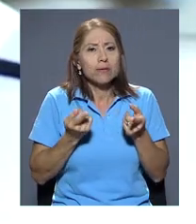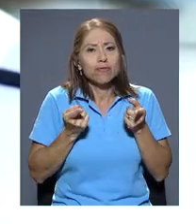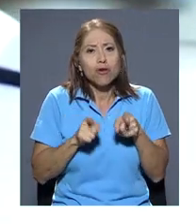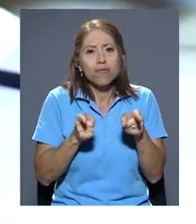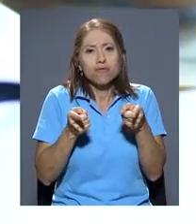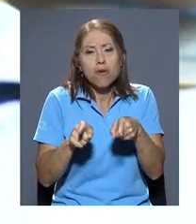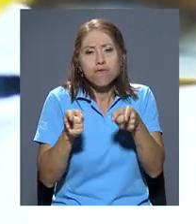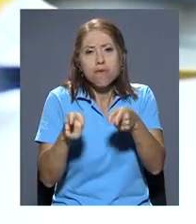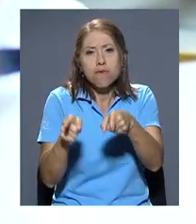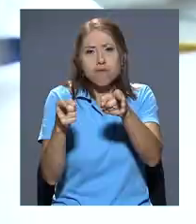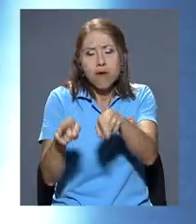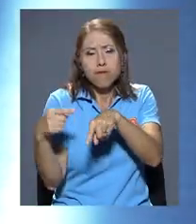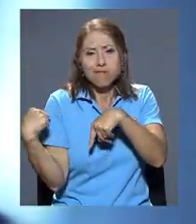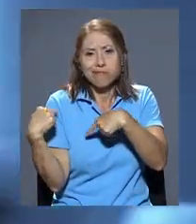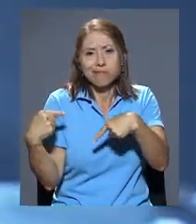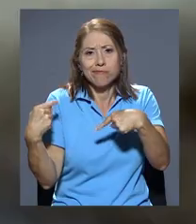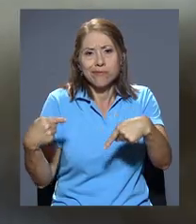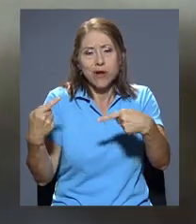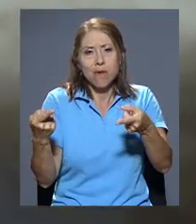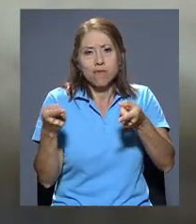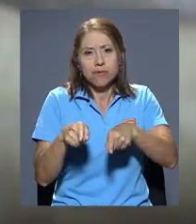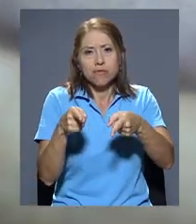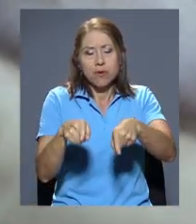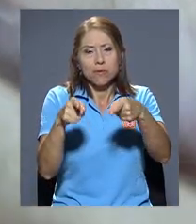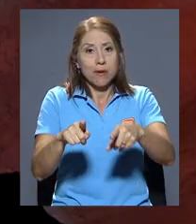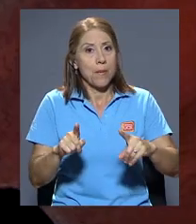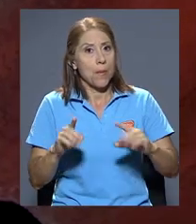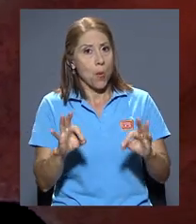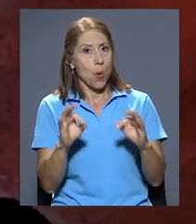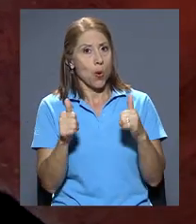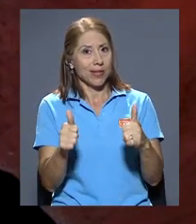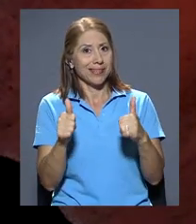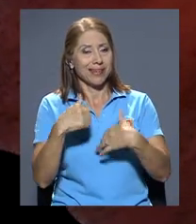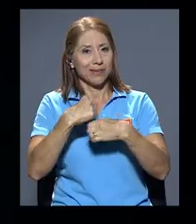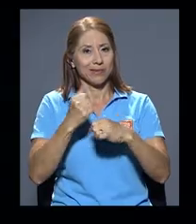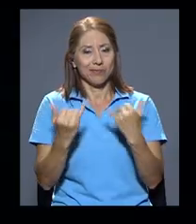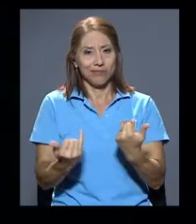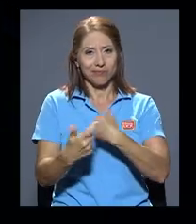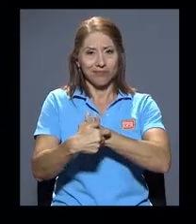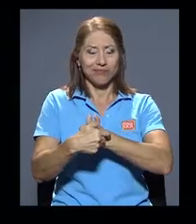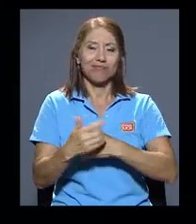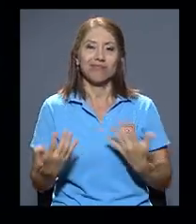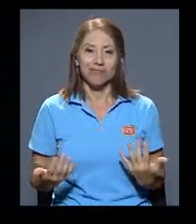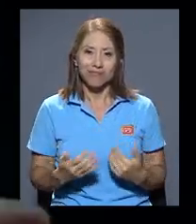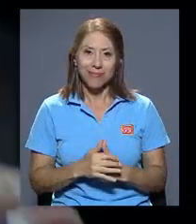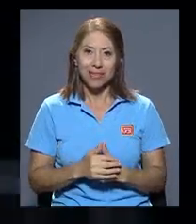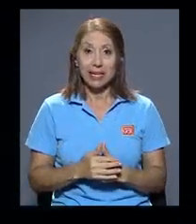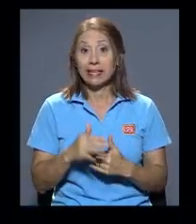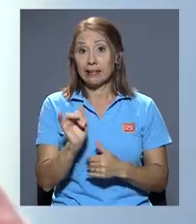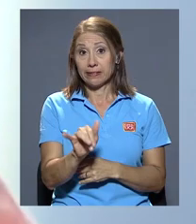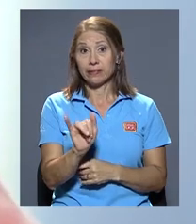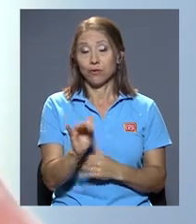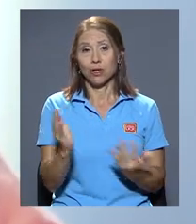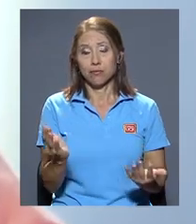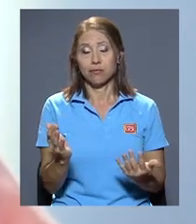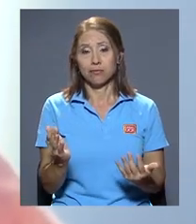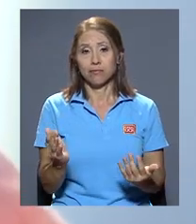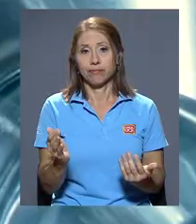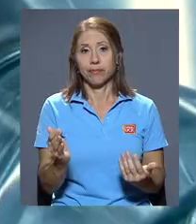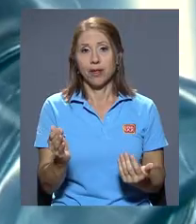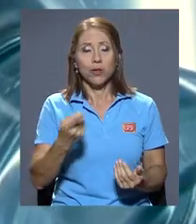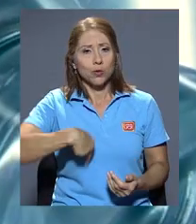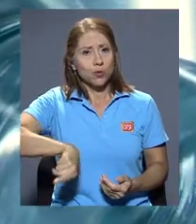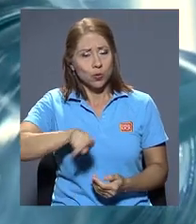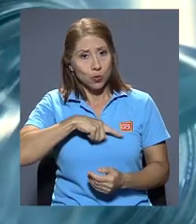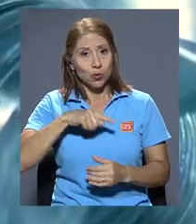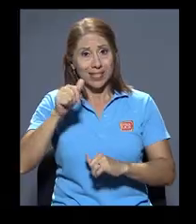acontecimientos que se han venido suscitando y pues por dicha que lo hicimos en este momento. Y así fue como nos